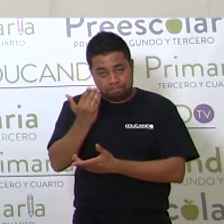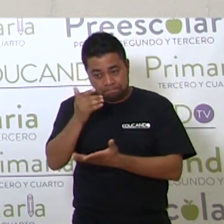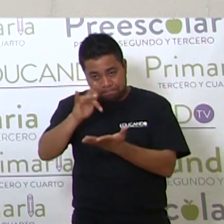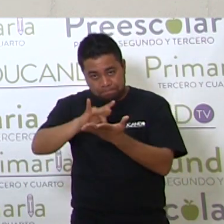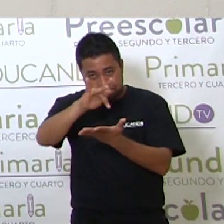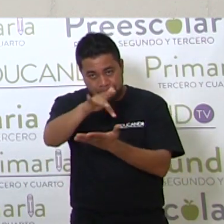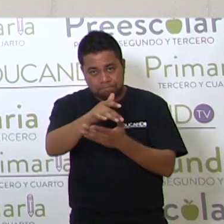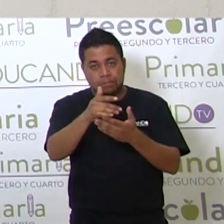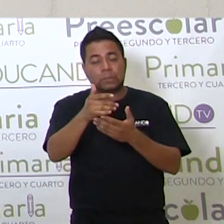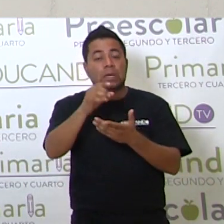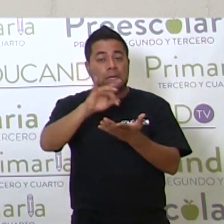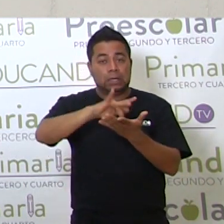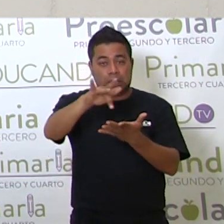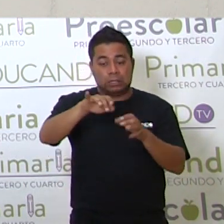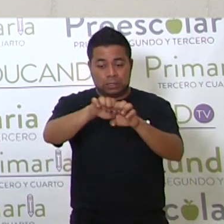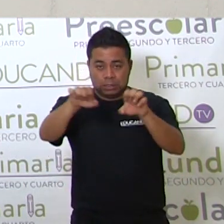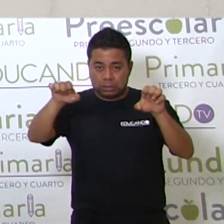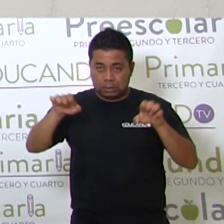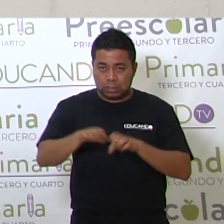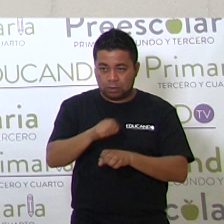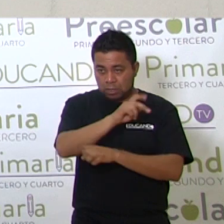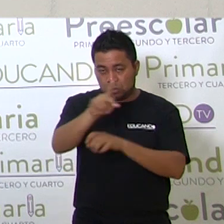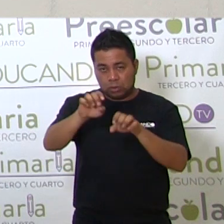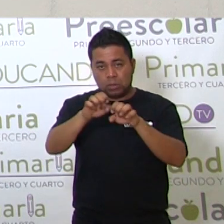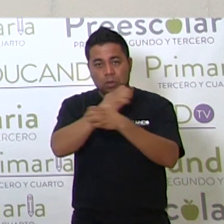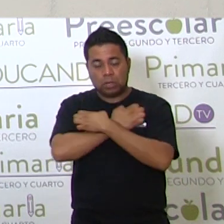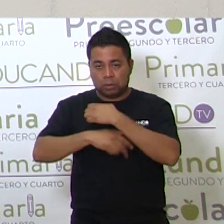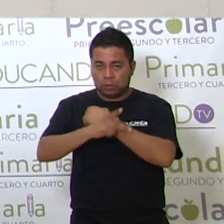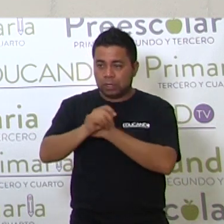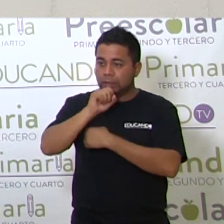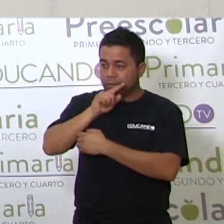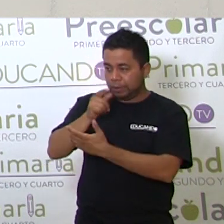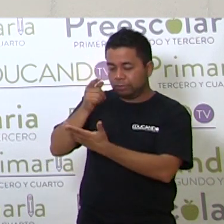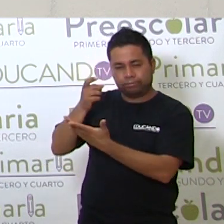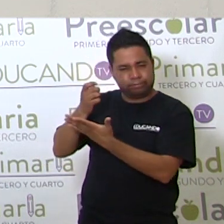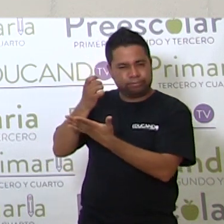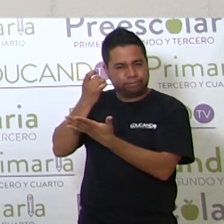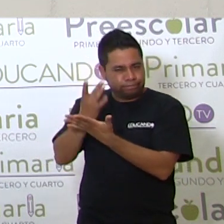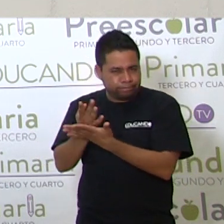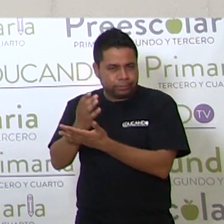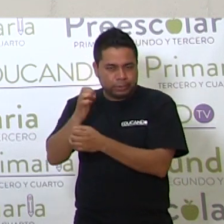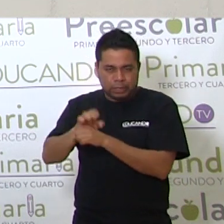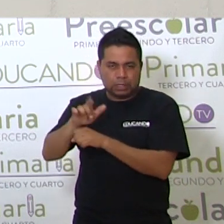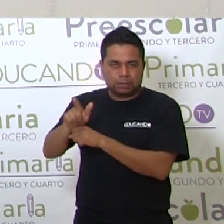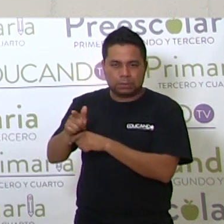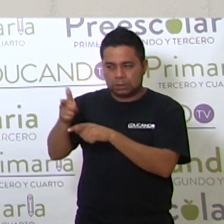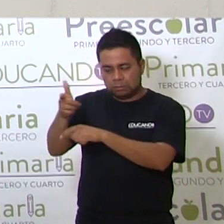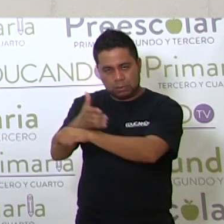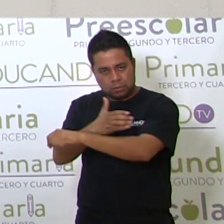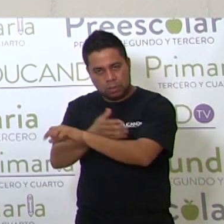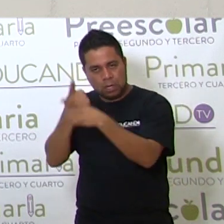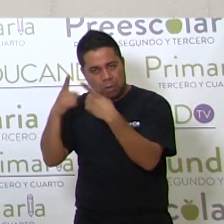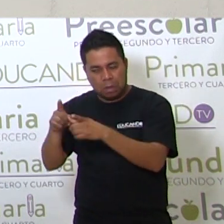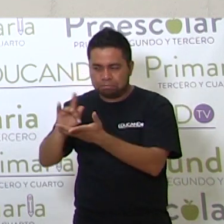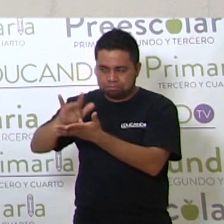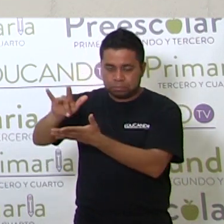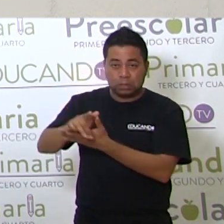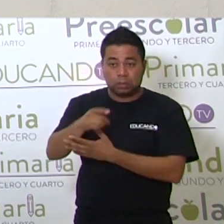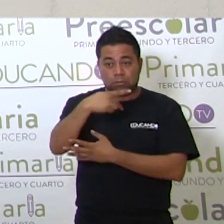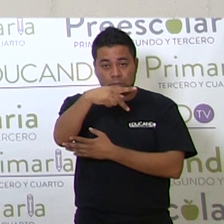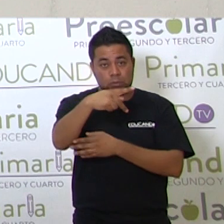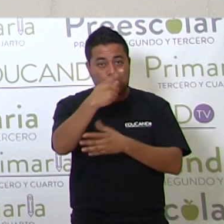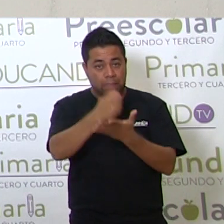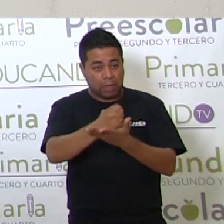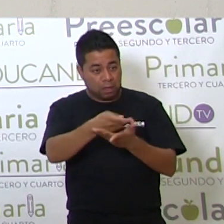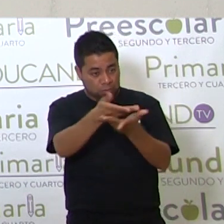equipo de Educando TV, en especial a mi compañero David. Y su tarea es que